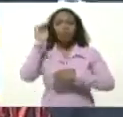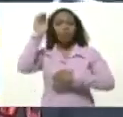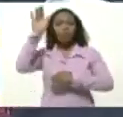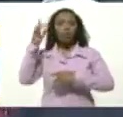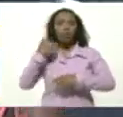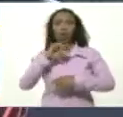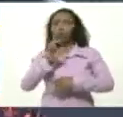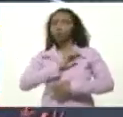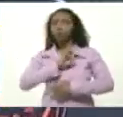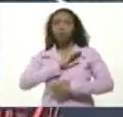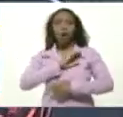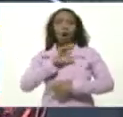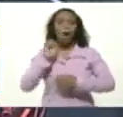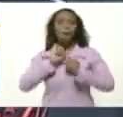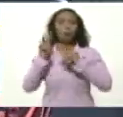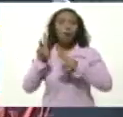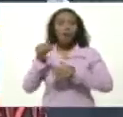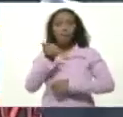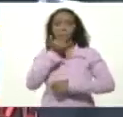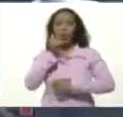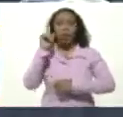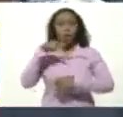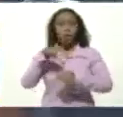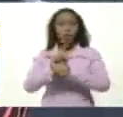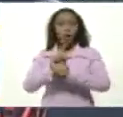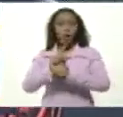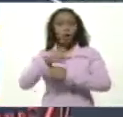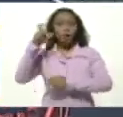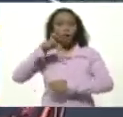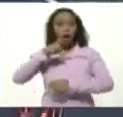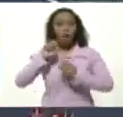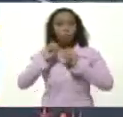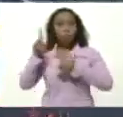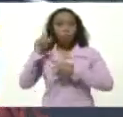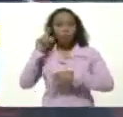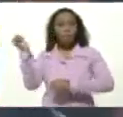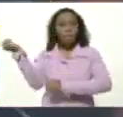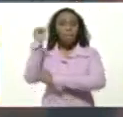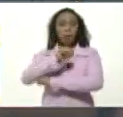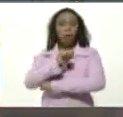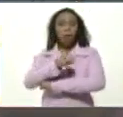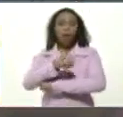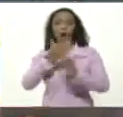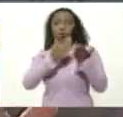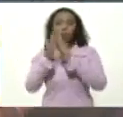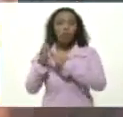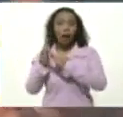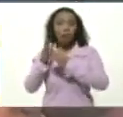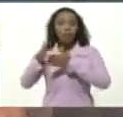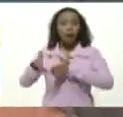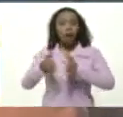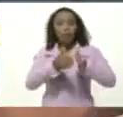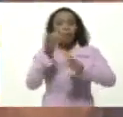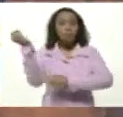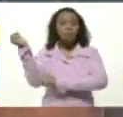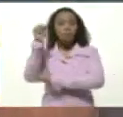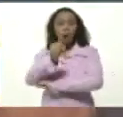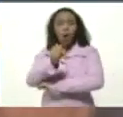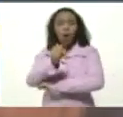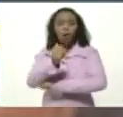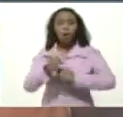tenemos la oportunidad de fallar. La única necesidad, la única opción que tenemos es de vencer, y la comuna es el camino para vencer, para